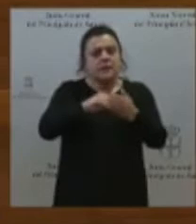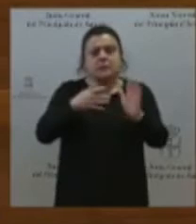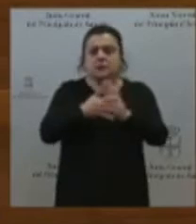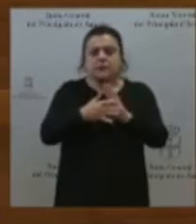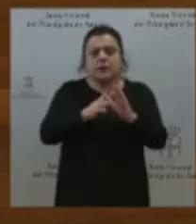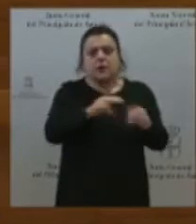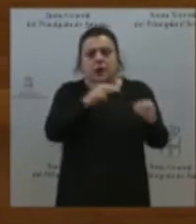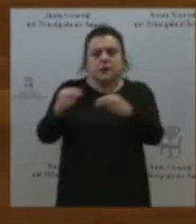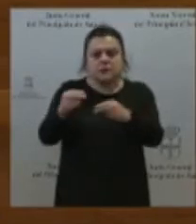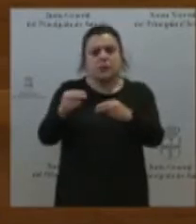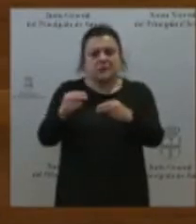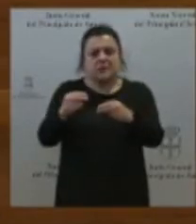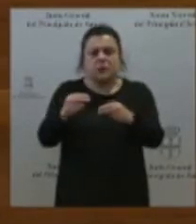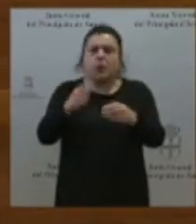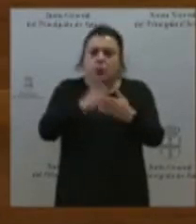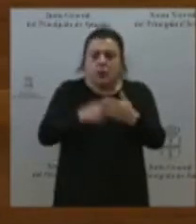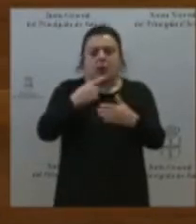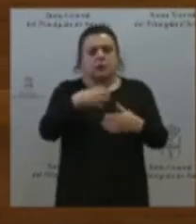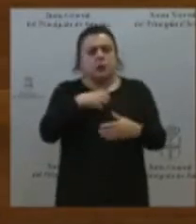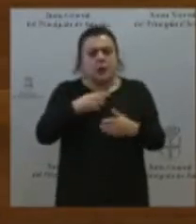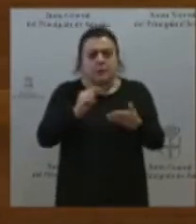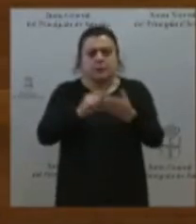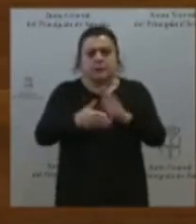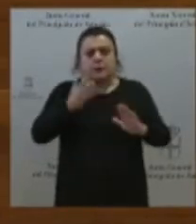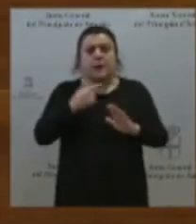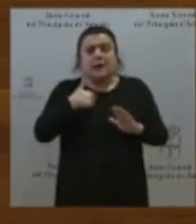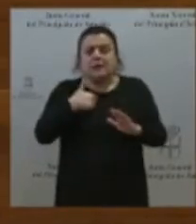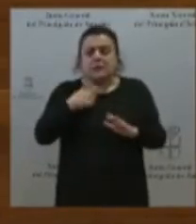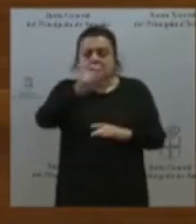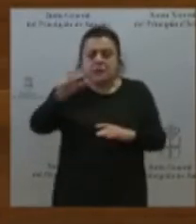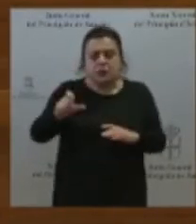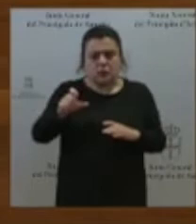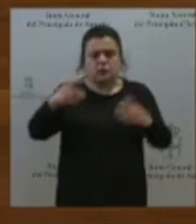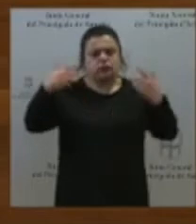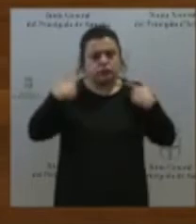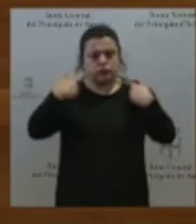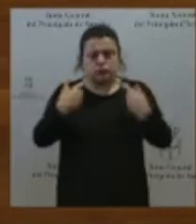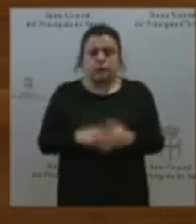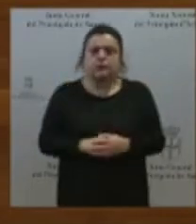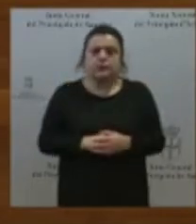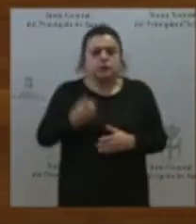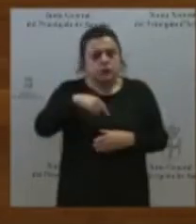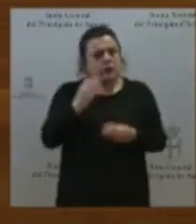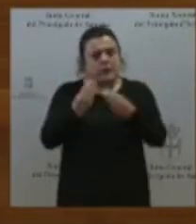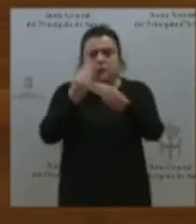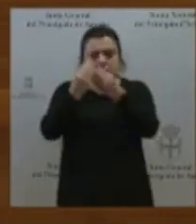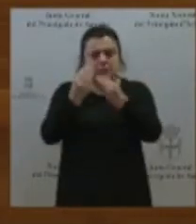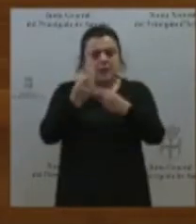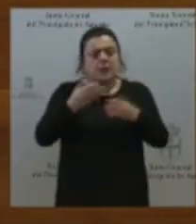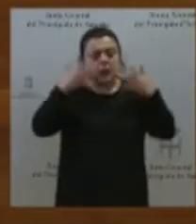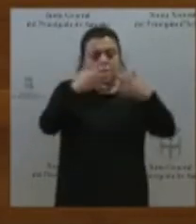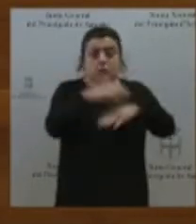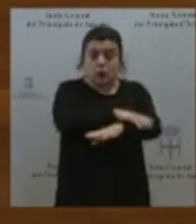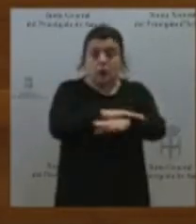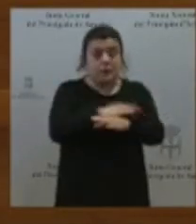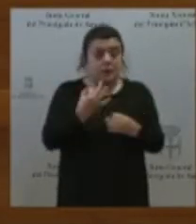las que deberíamos reflexionar. Por ello, planteamos al Consejo de Gobierno que sea particularmente sensible con el abuso de la temporalidad que